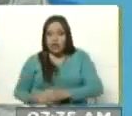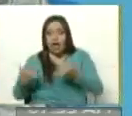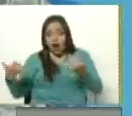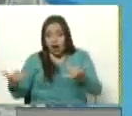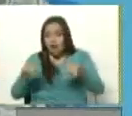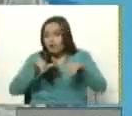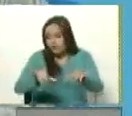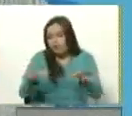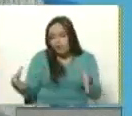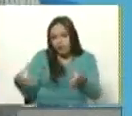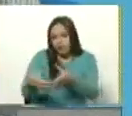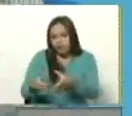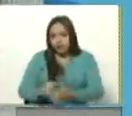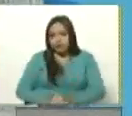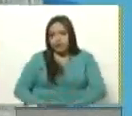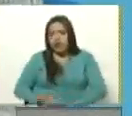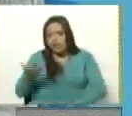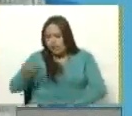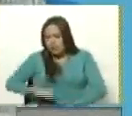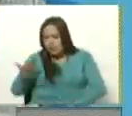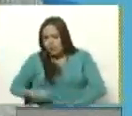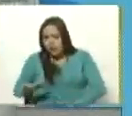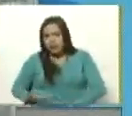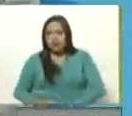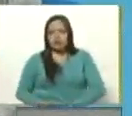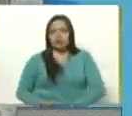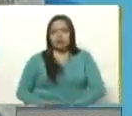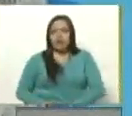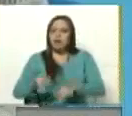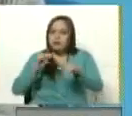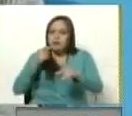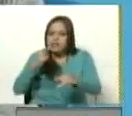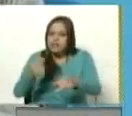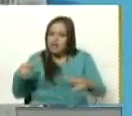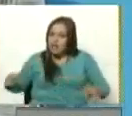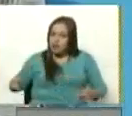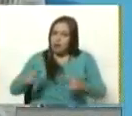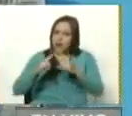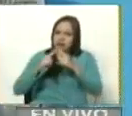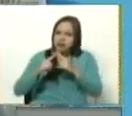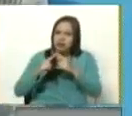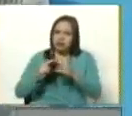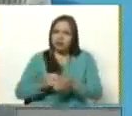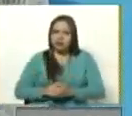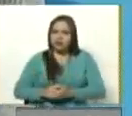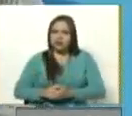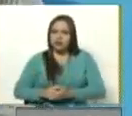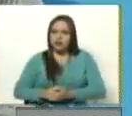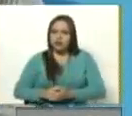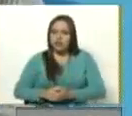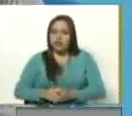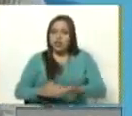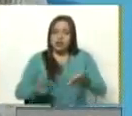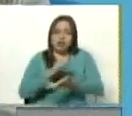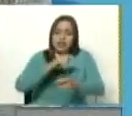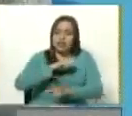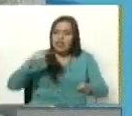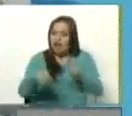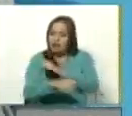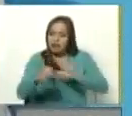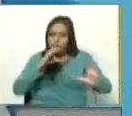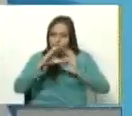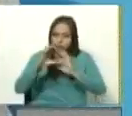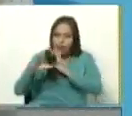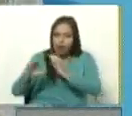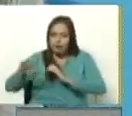mismos equipos. Es importante, por eso Eli también hablaba de un encuentro del entrompe y quiebre comunicacional, donde